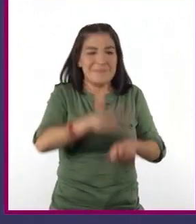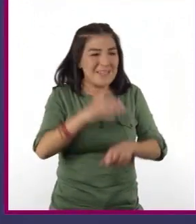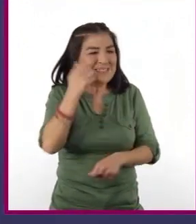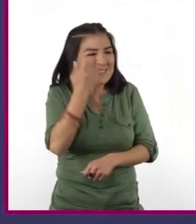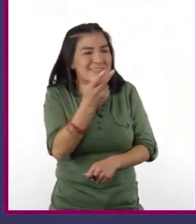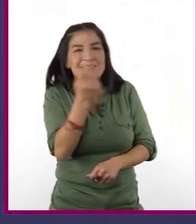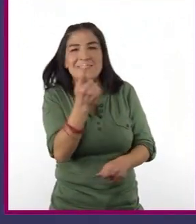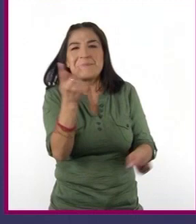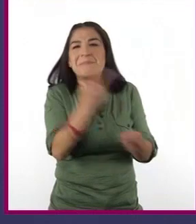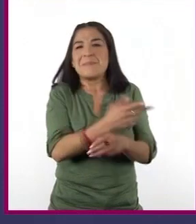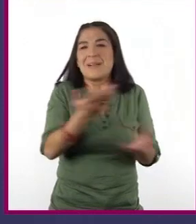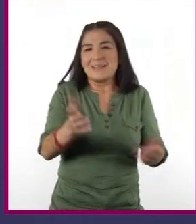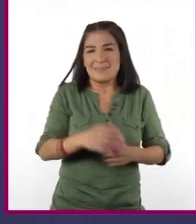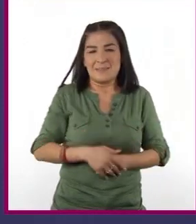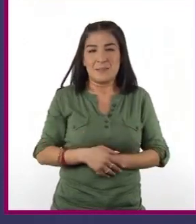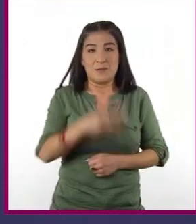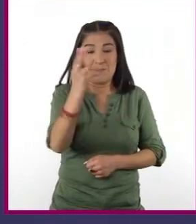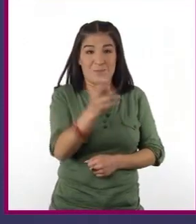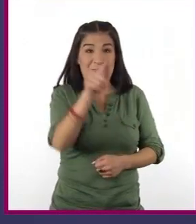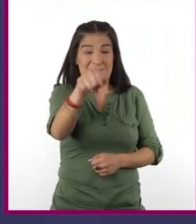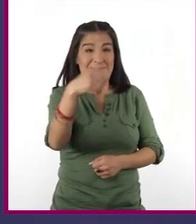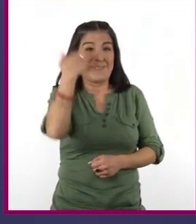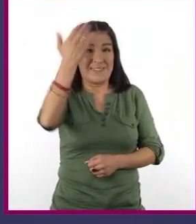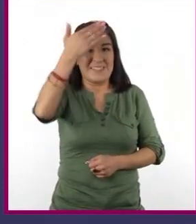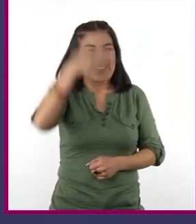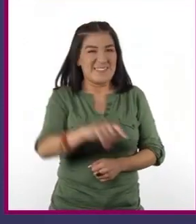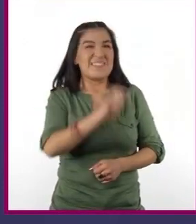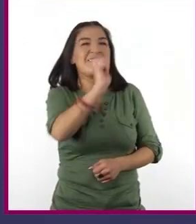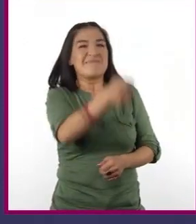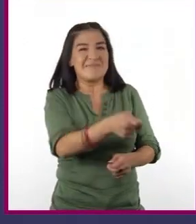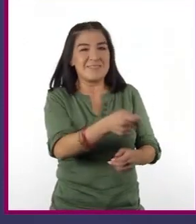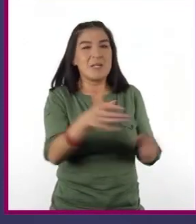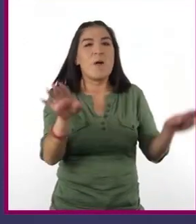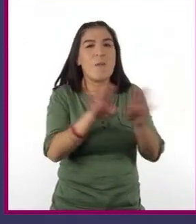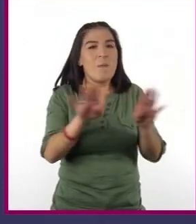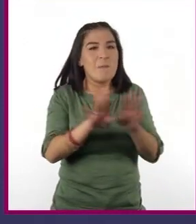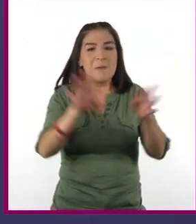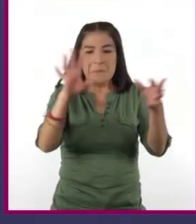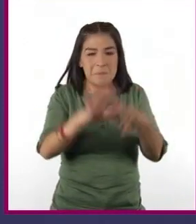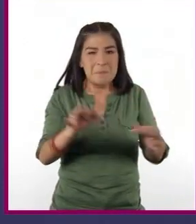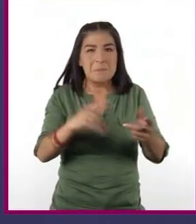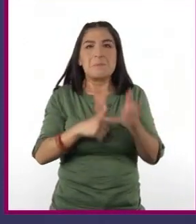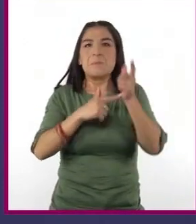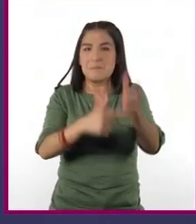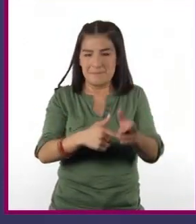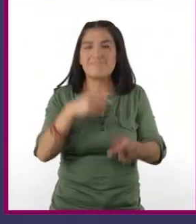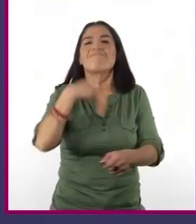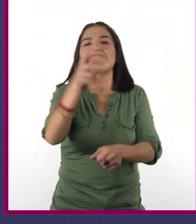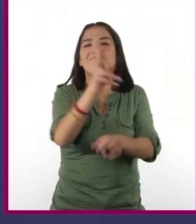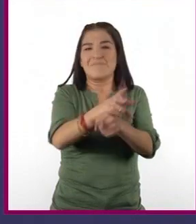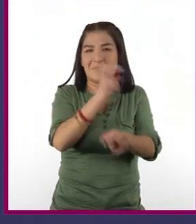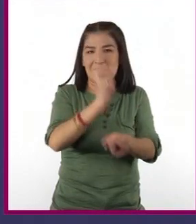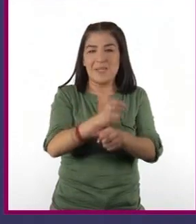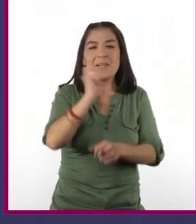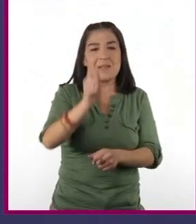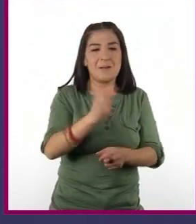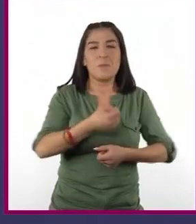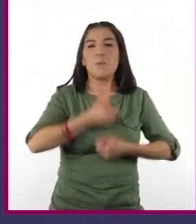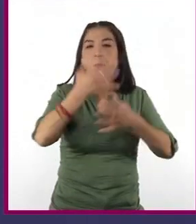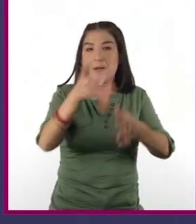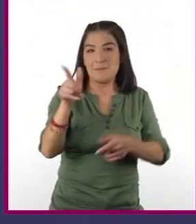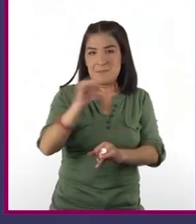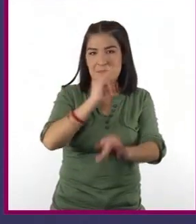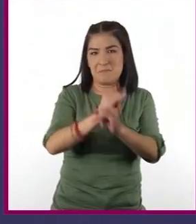qué pasará. Si a ustedes también les gustaría saber cómo continúa la narración, Los invito a que busquen el cuento en